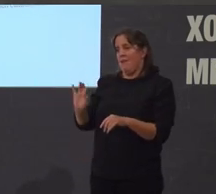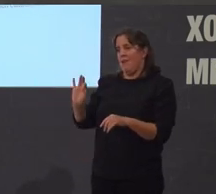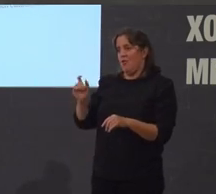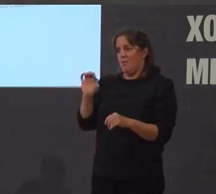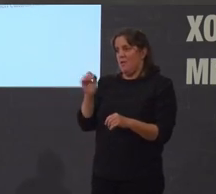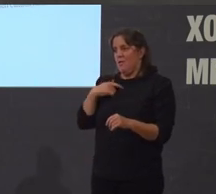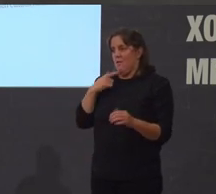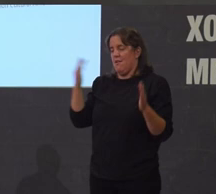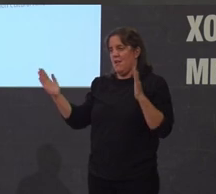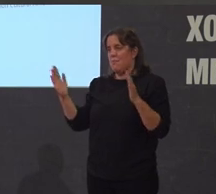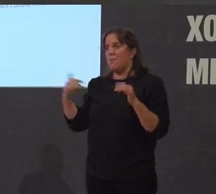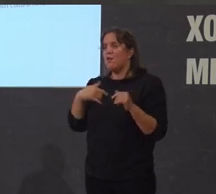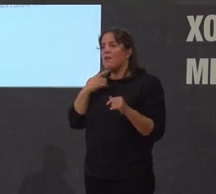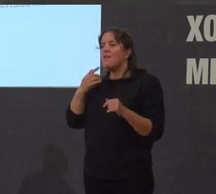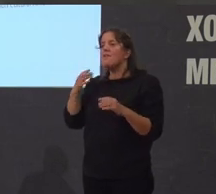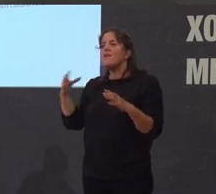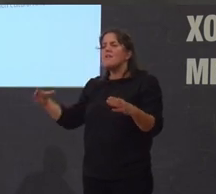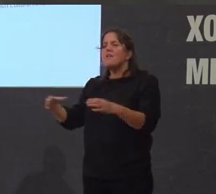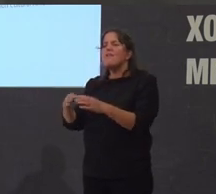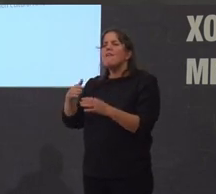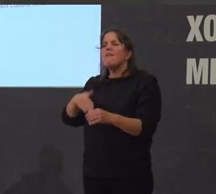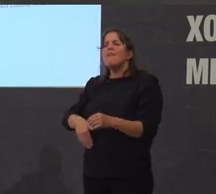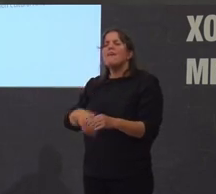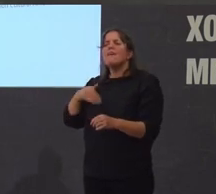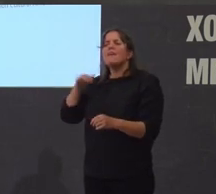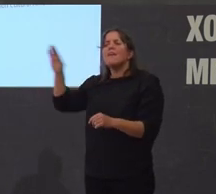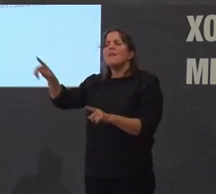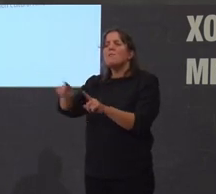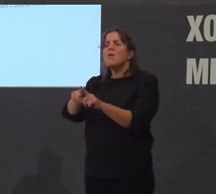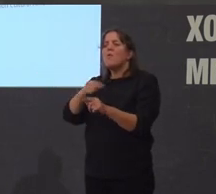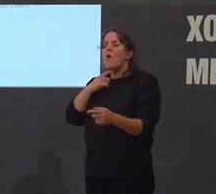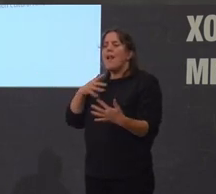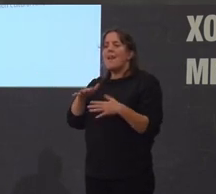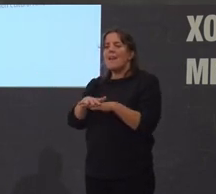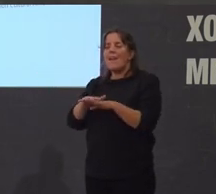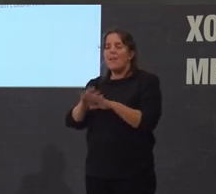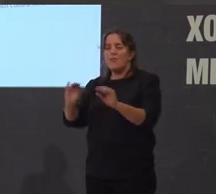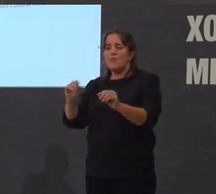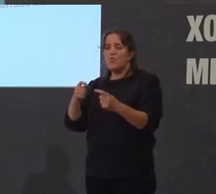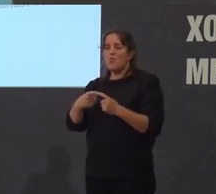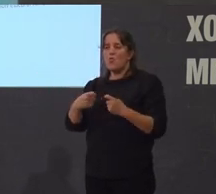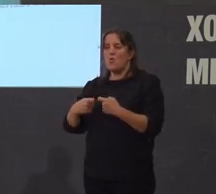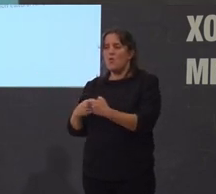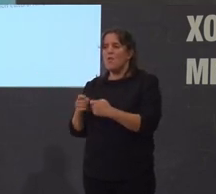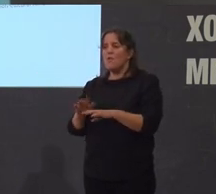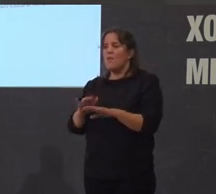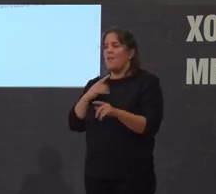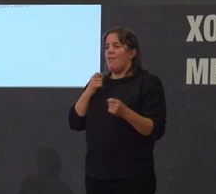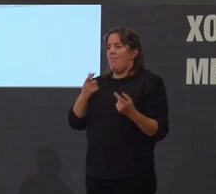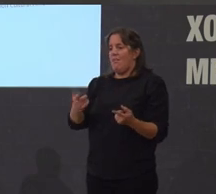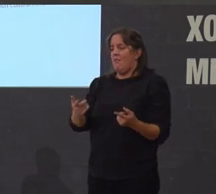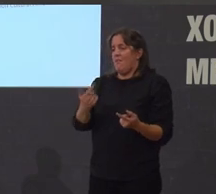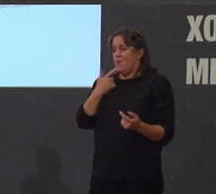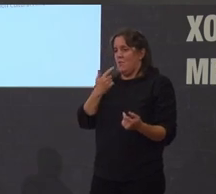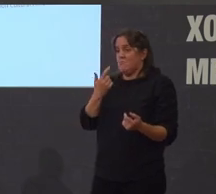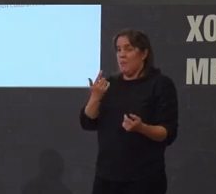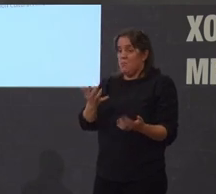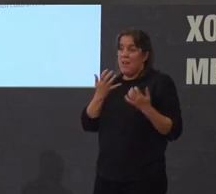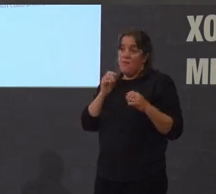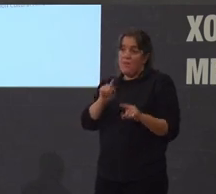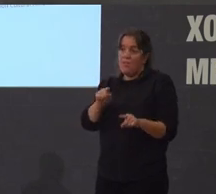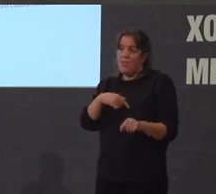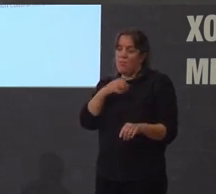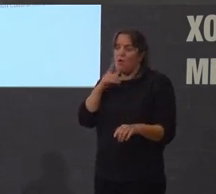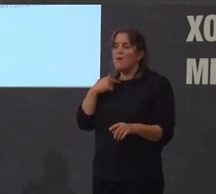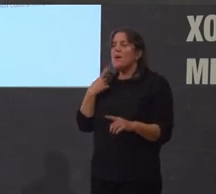tempus o régimen creo verdaderas redes clientelares que resultaron favorecidas porque por ejemplo como había un